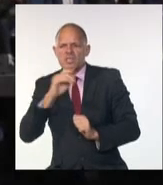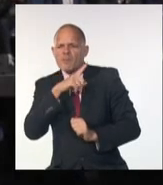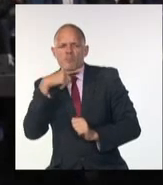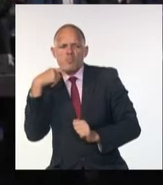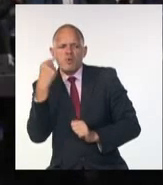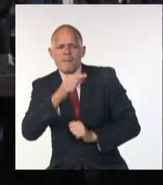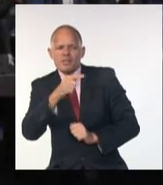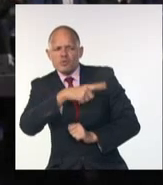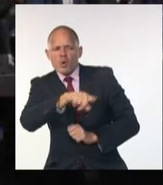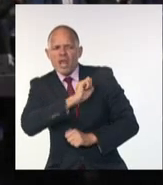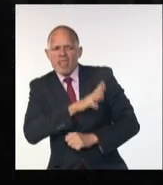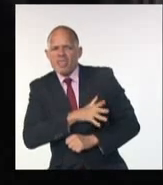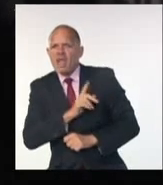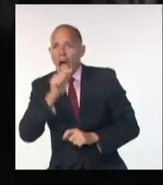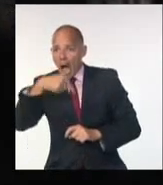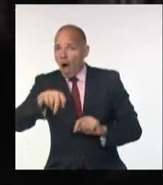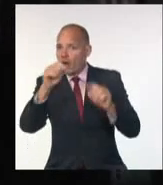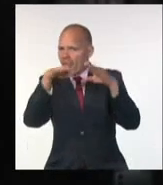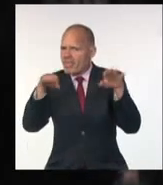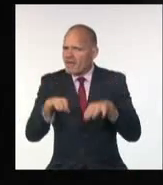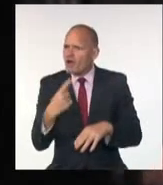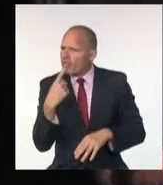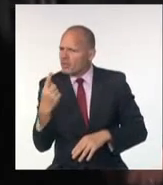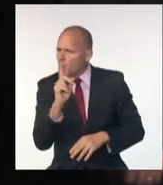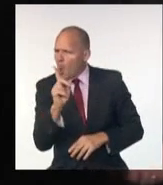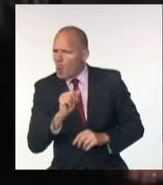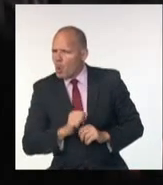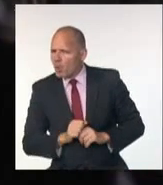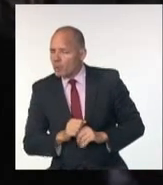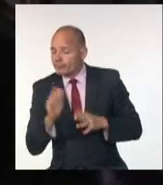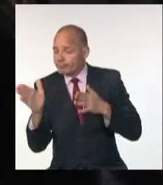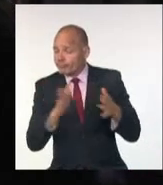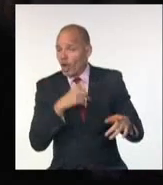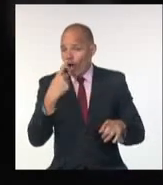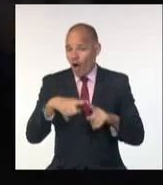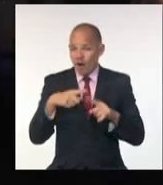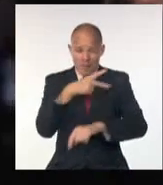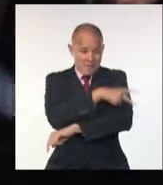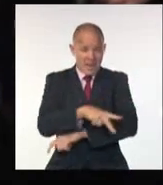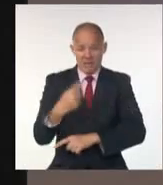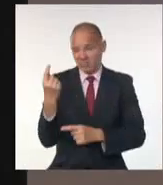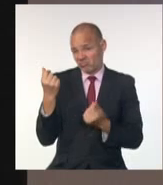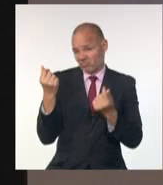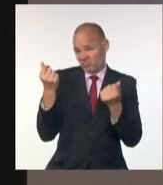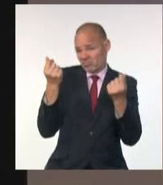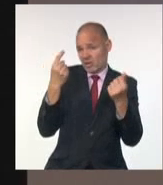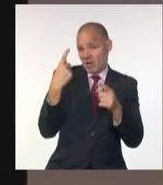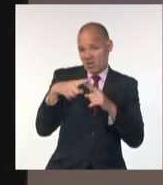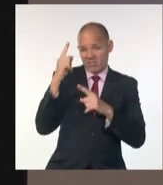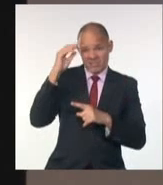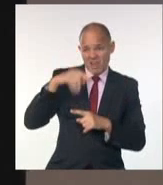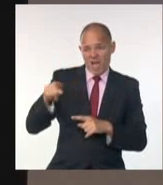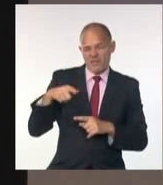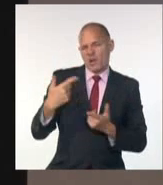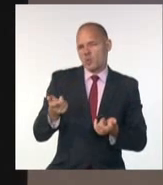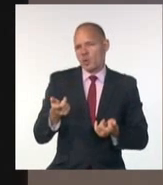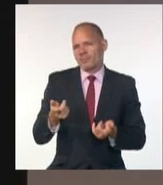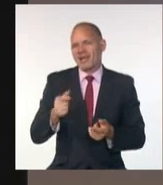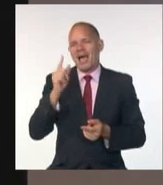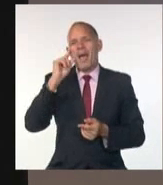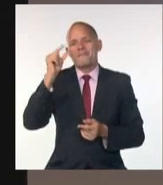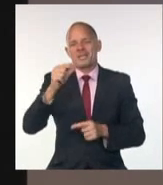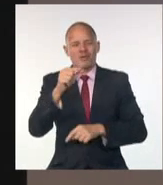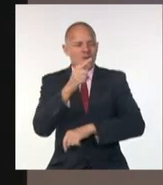ahora libaneses. Tampoco mencionó cómo las naciones ricas han sido las principales responsables de despojar a los ciudadanos del sur